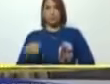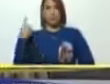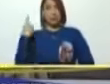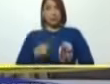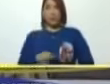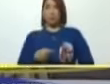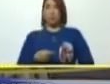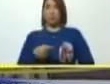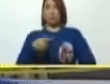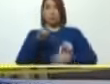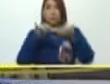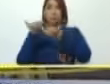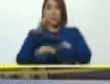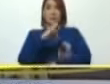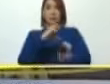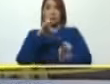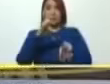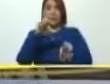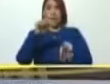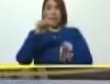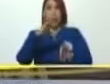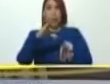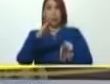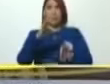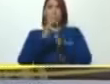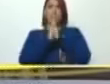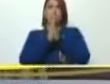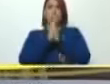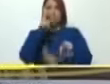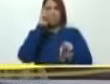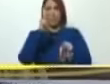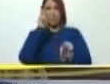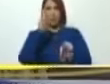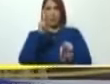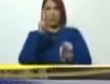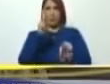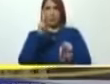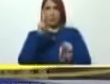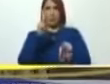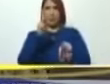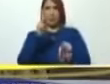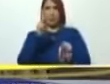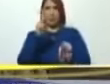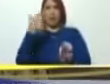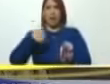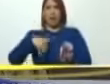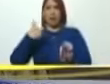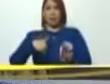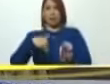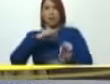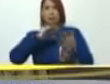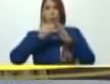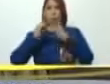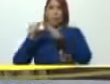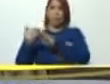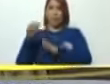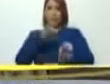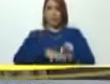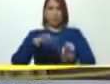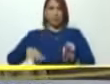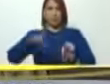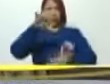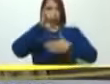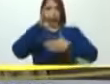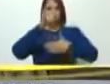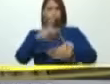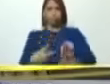la CELAP, presidente Alberto Fernández. Tendrá que ser la Comunidad de Estados Latinoamericanos,